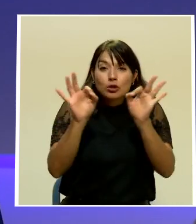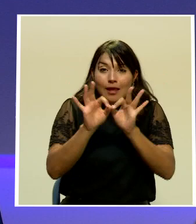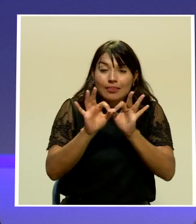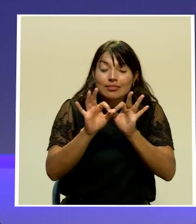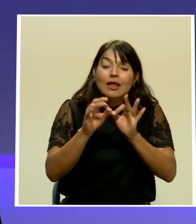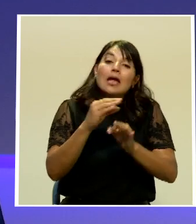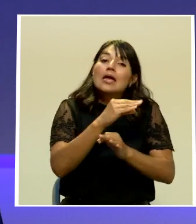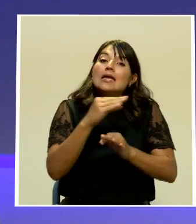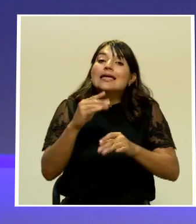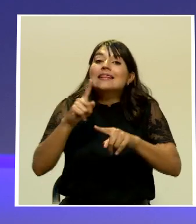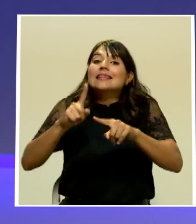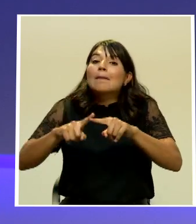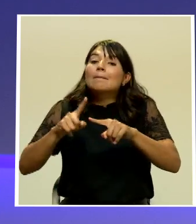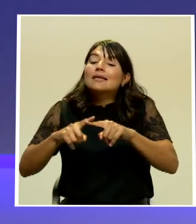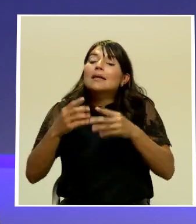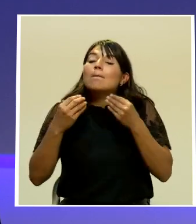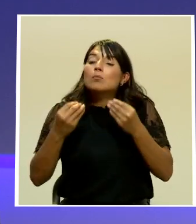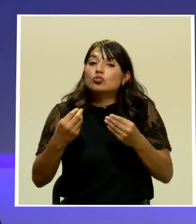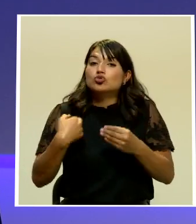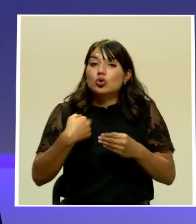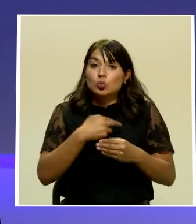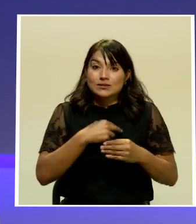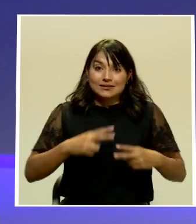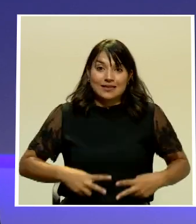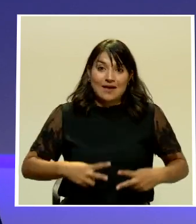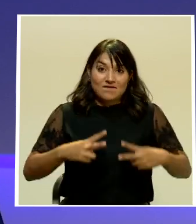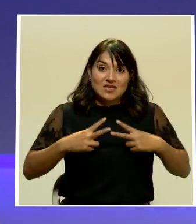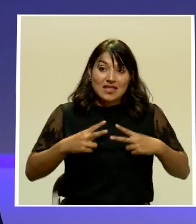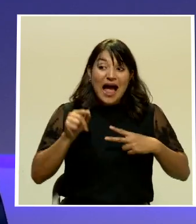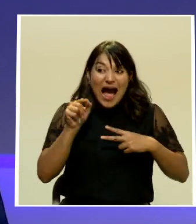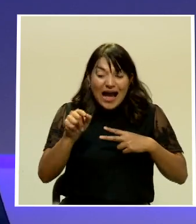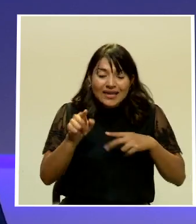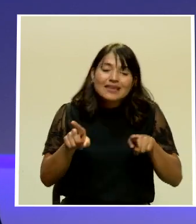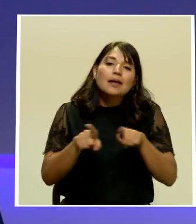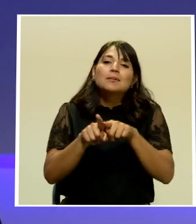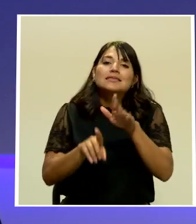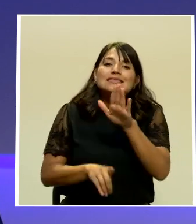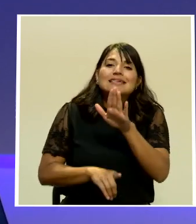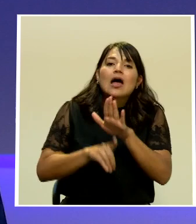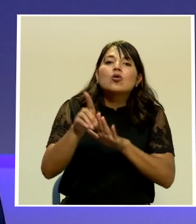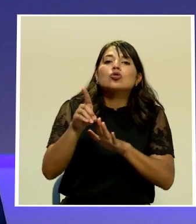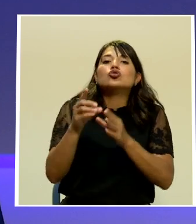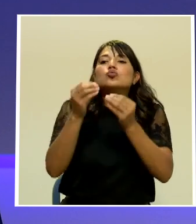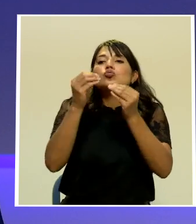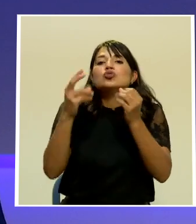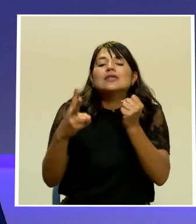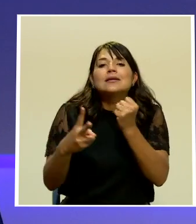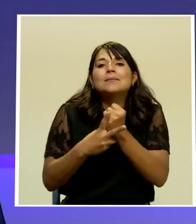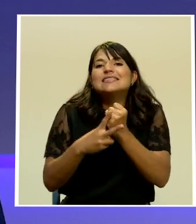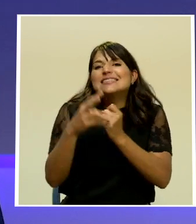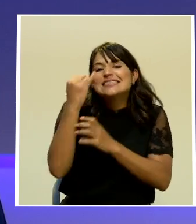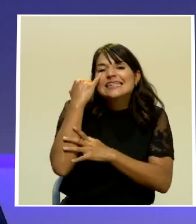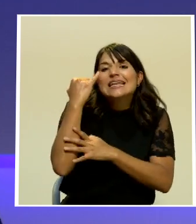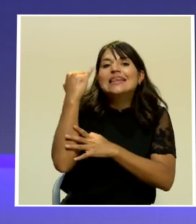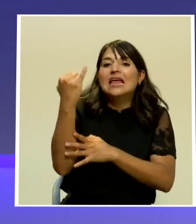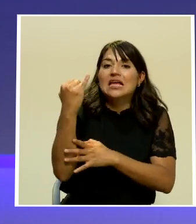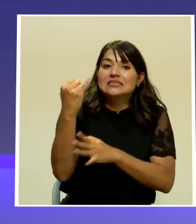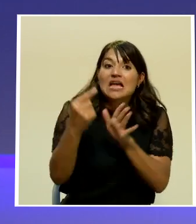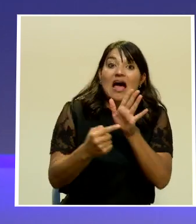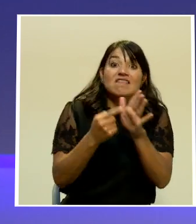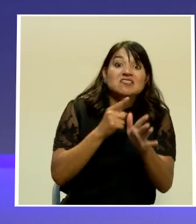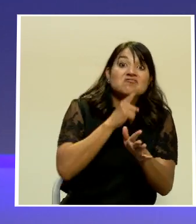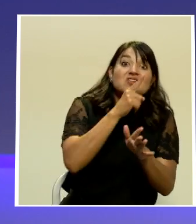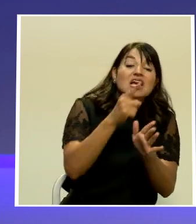nacen los mitos fundacionales, que en muchos casos se dan por ciertos, por verdaderos, durante